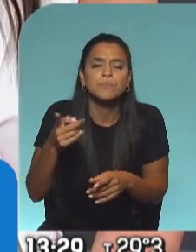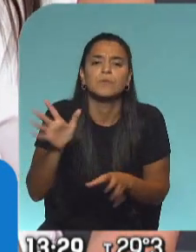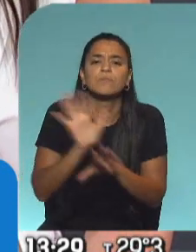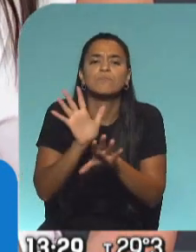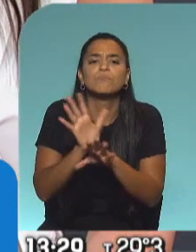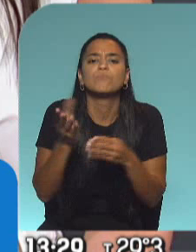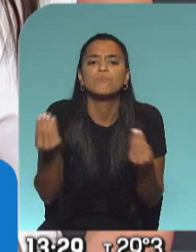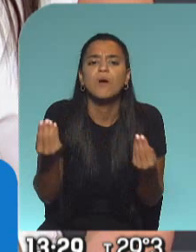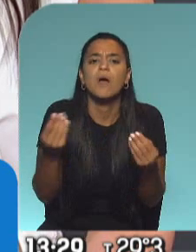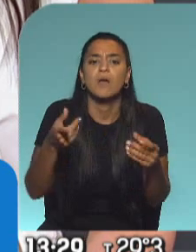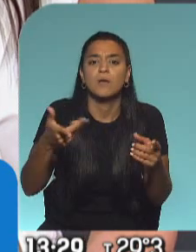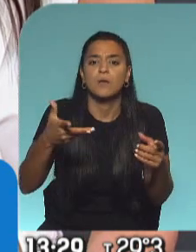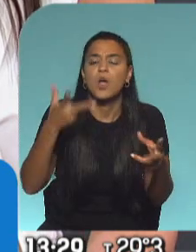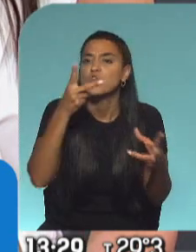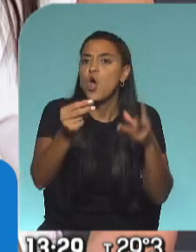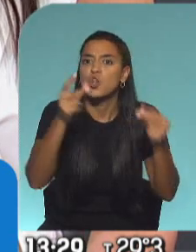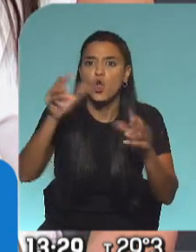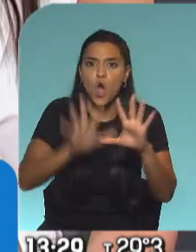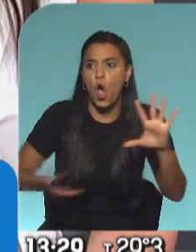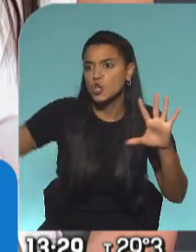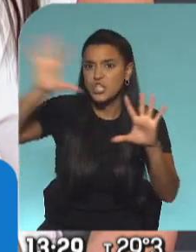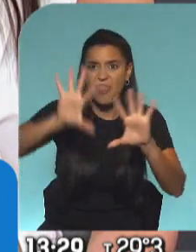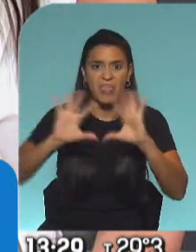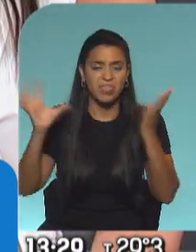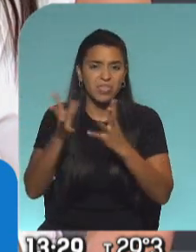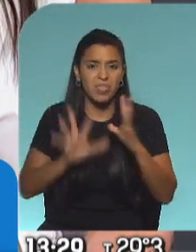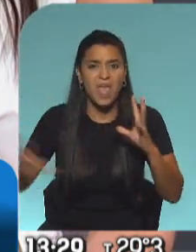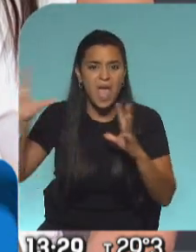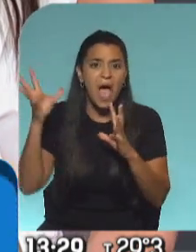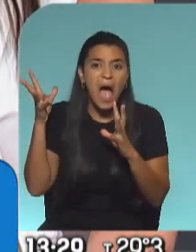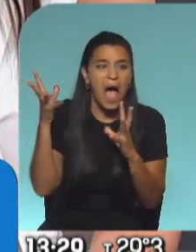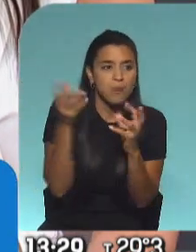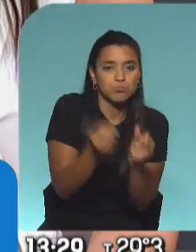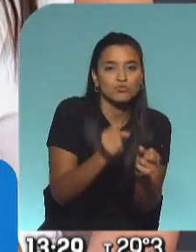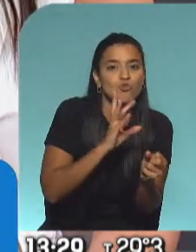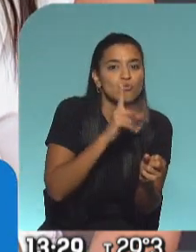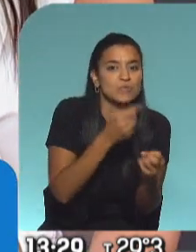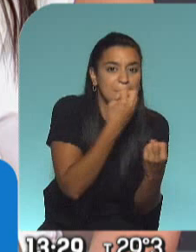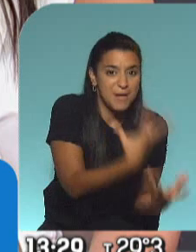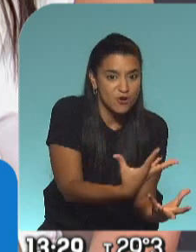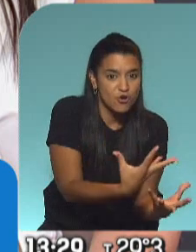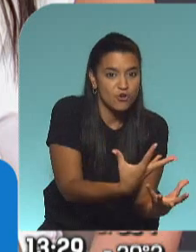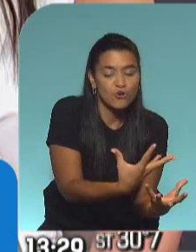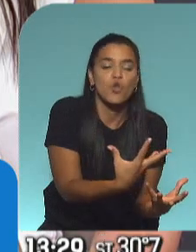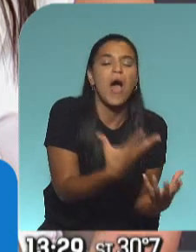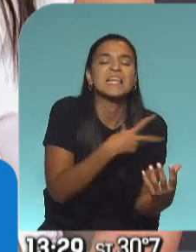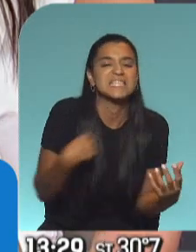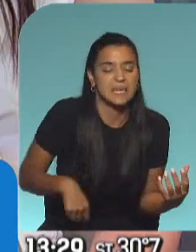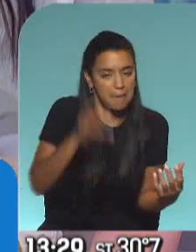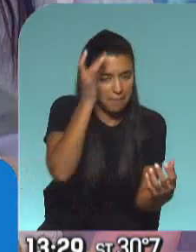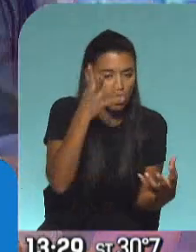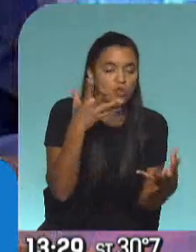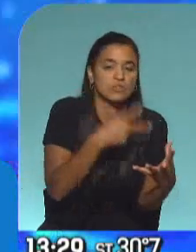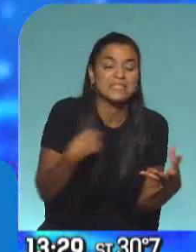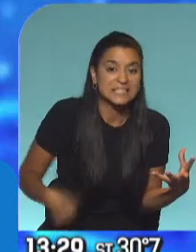es decir, que frente al rechazo de Occidente, acercarse a Rusia es muy conveniente, a China. El